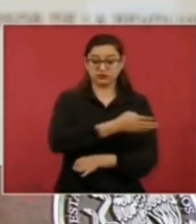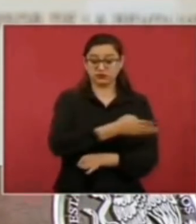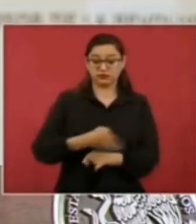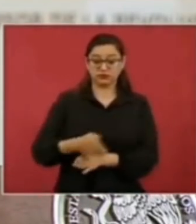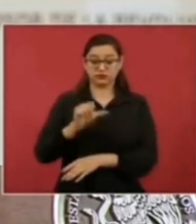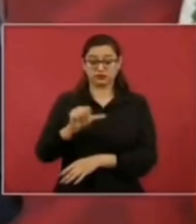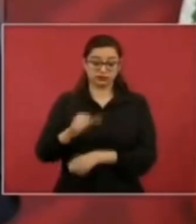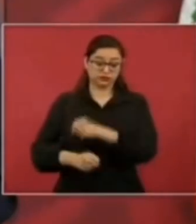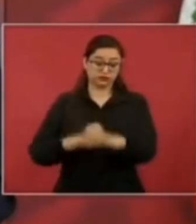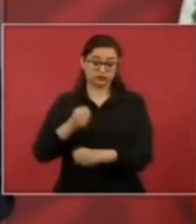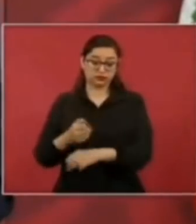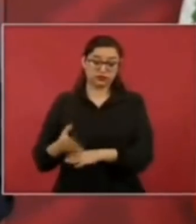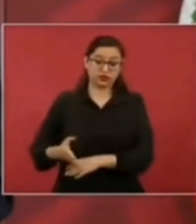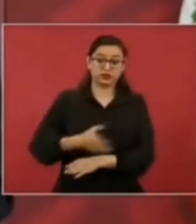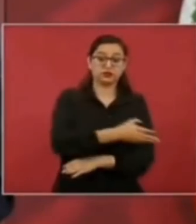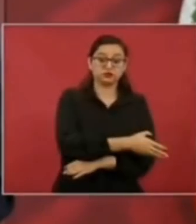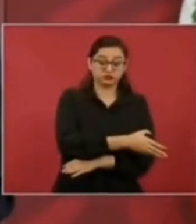16 años, ¿no?